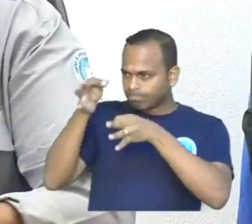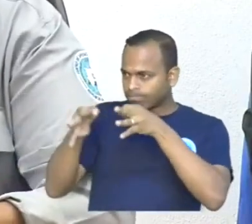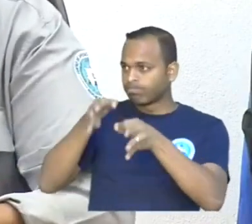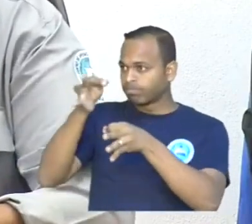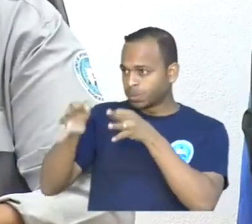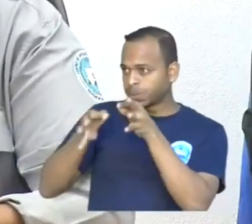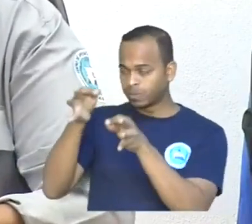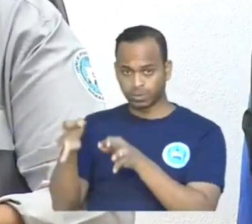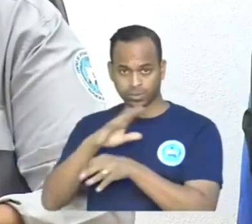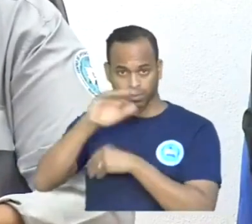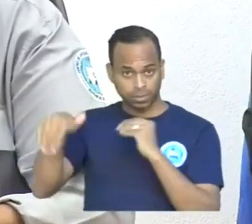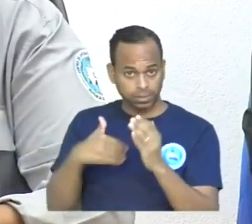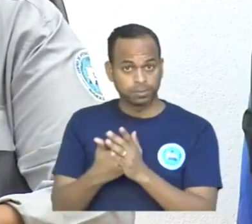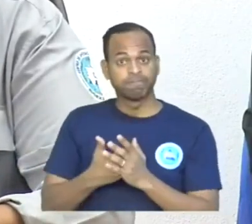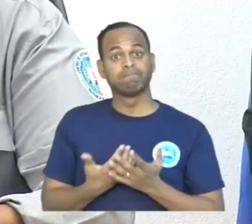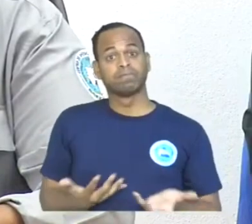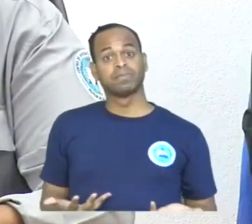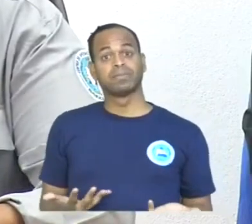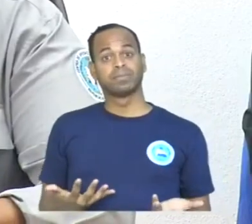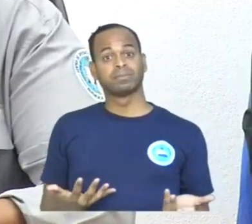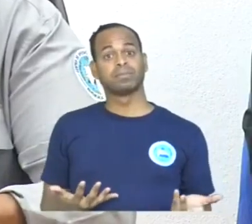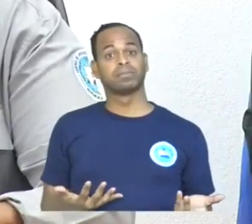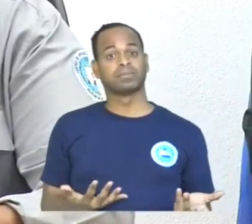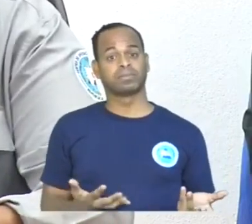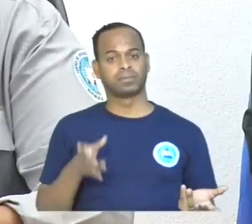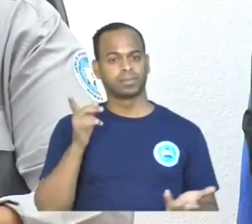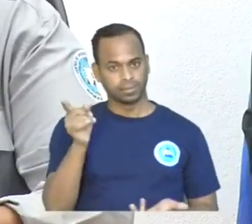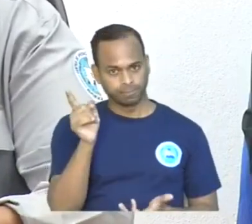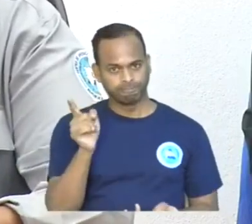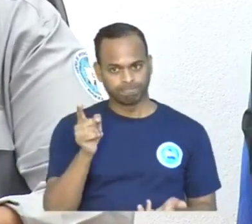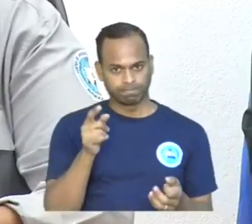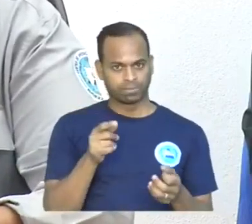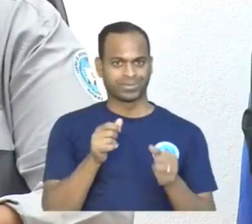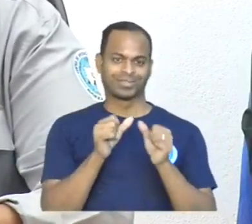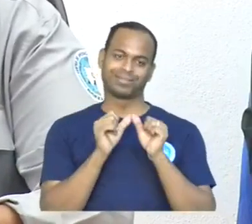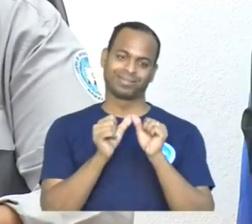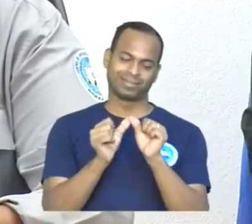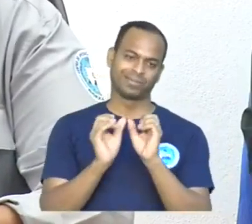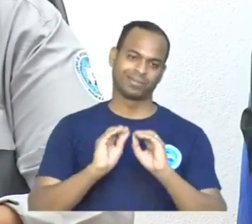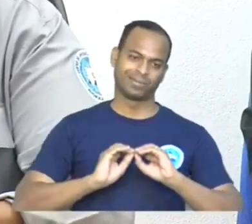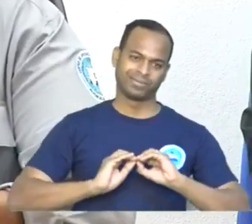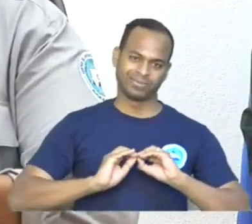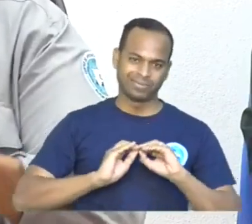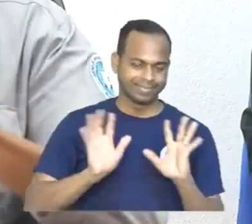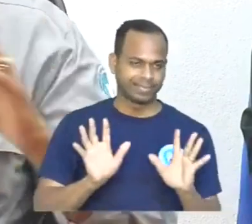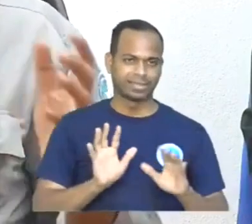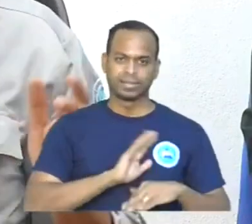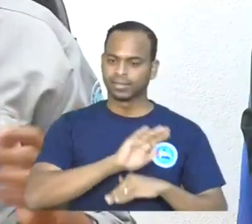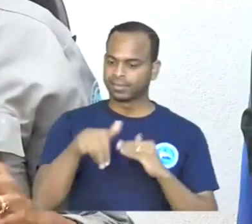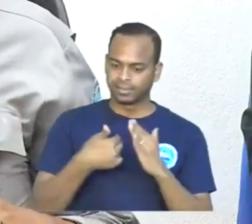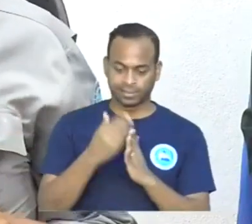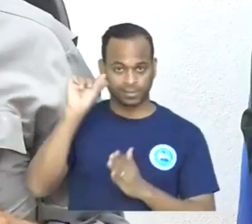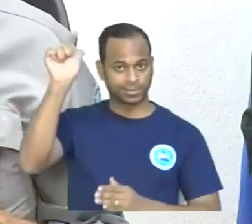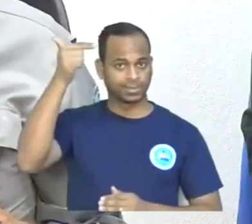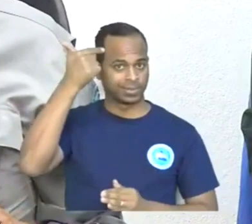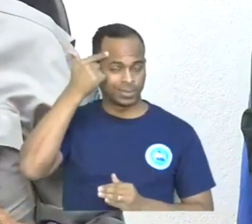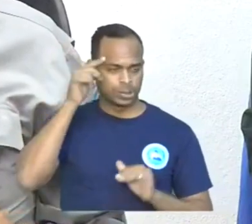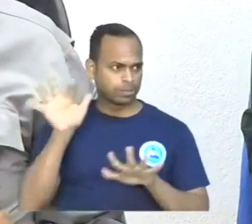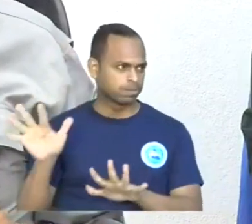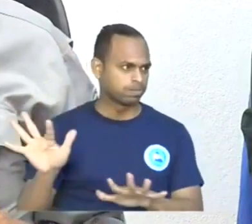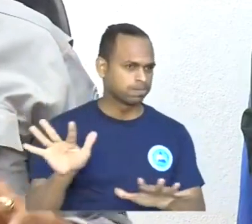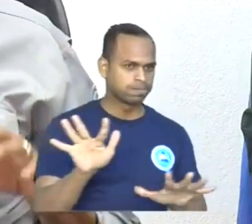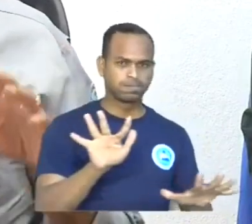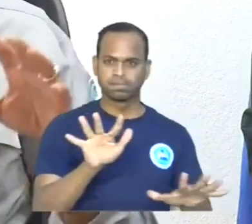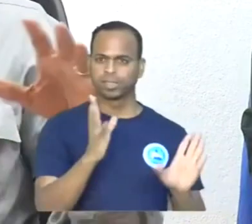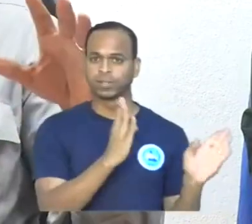que está sucediendo y mantiene naturalmente todo el gobierno